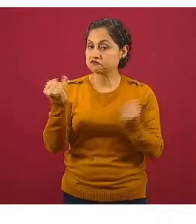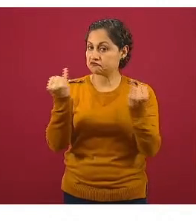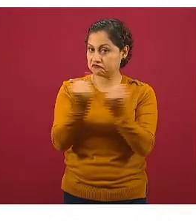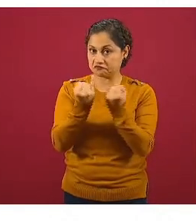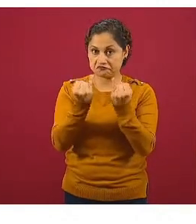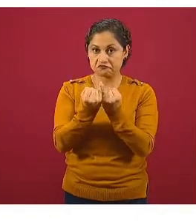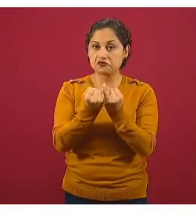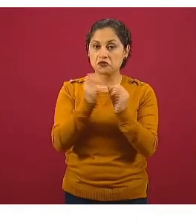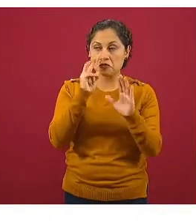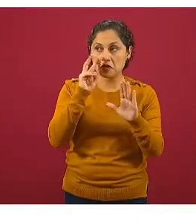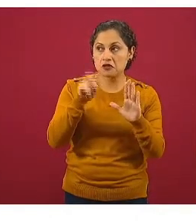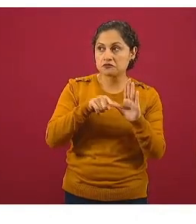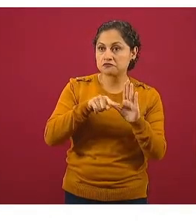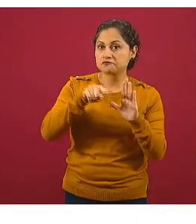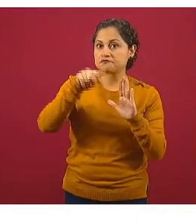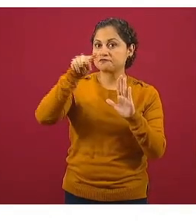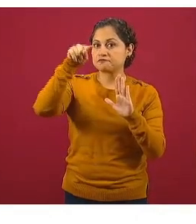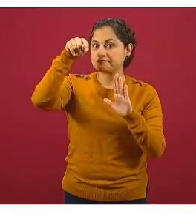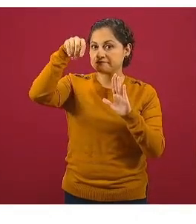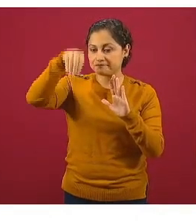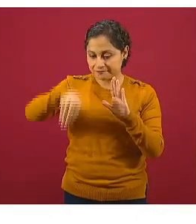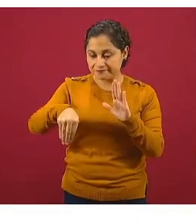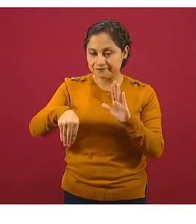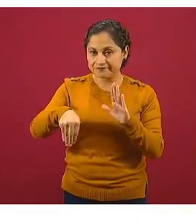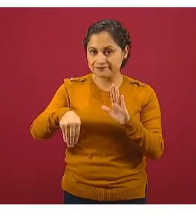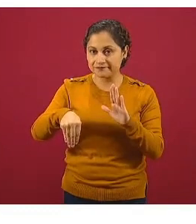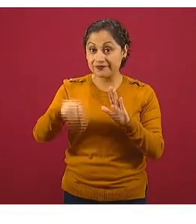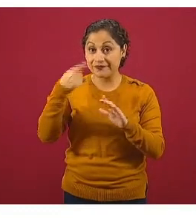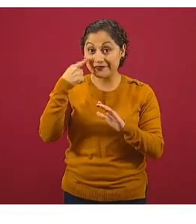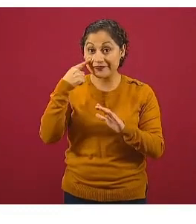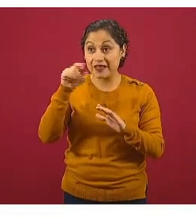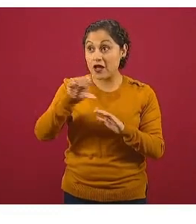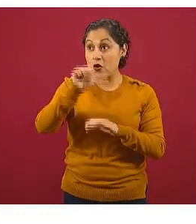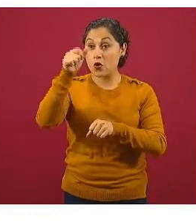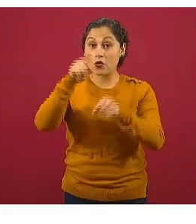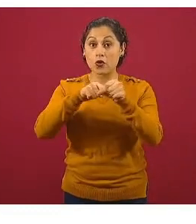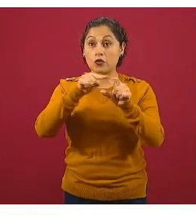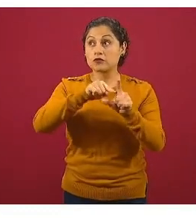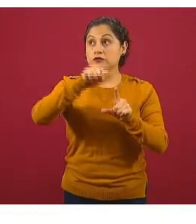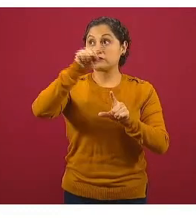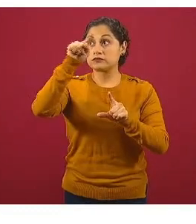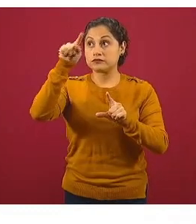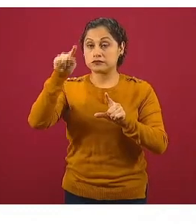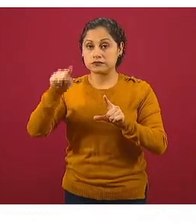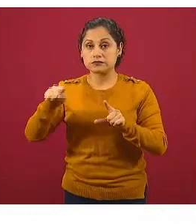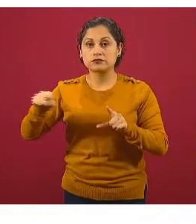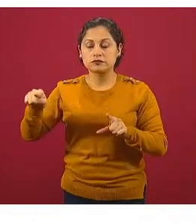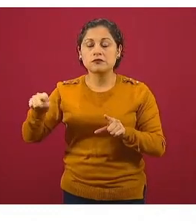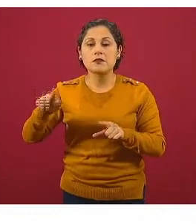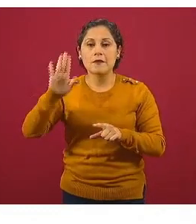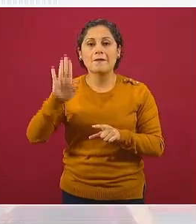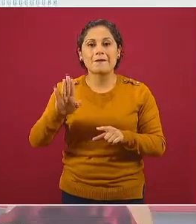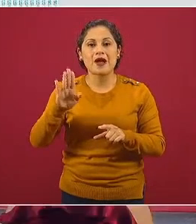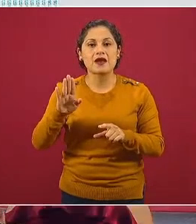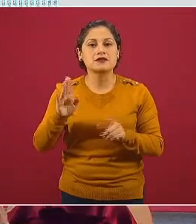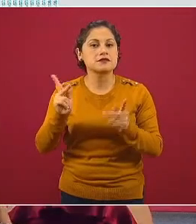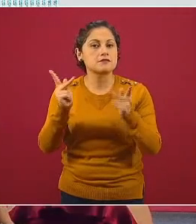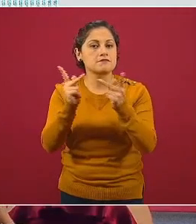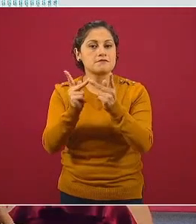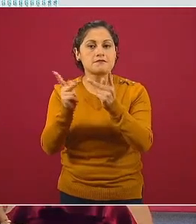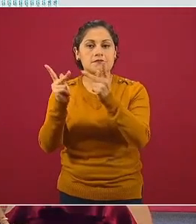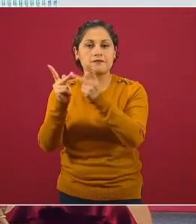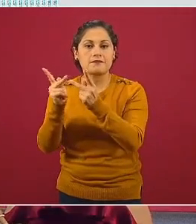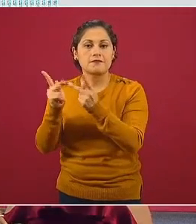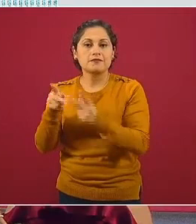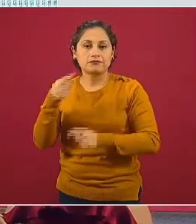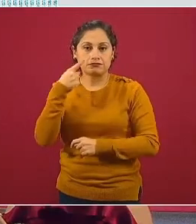descendente. Vean ustedes cómo las predicciones, por cierto, tienen un comportamiento muy estable en la mayoría de ellas. Veremos un par de